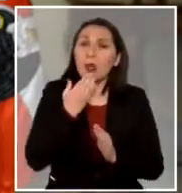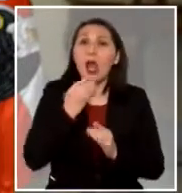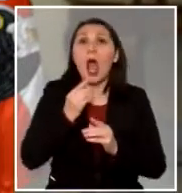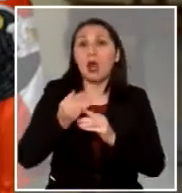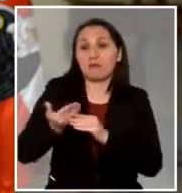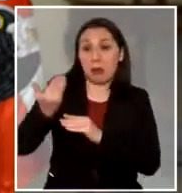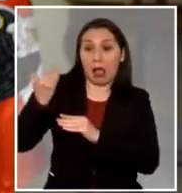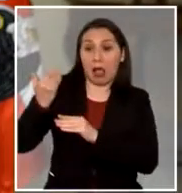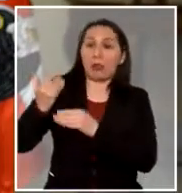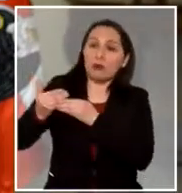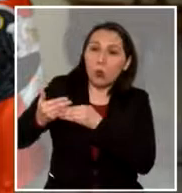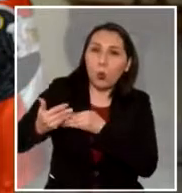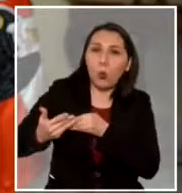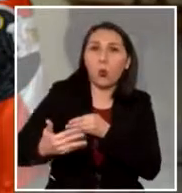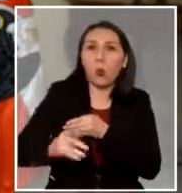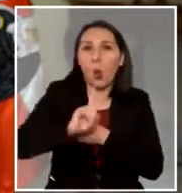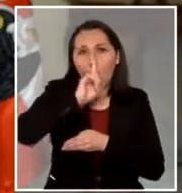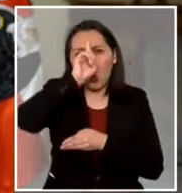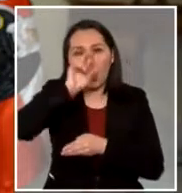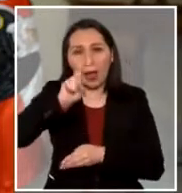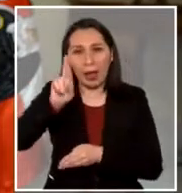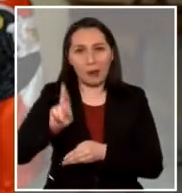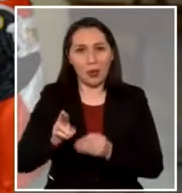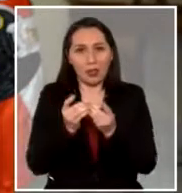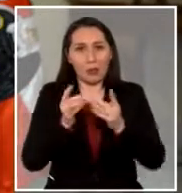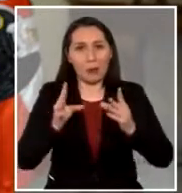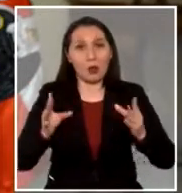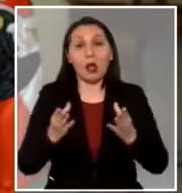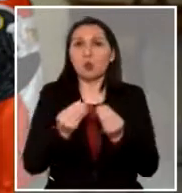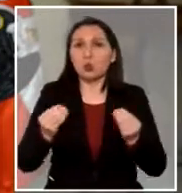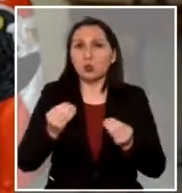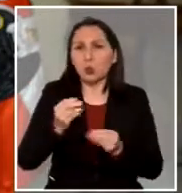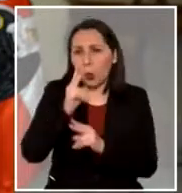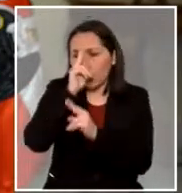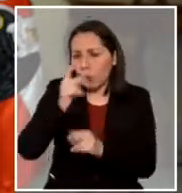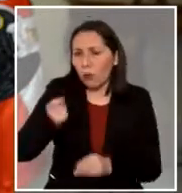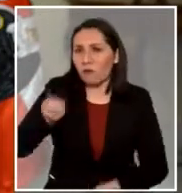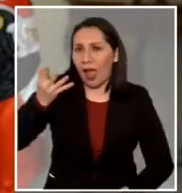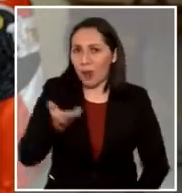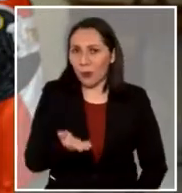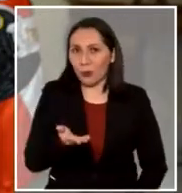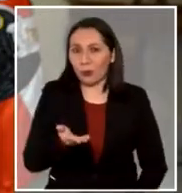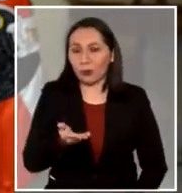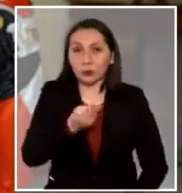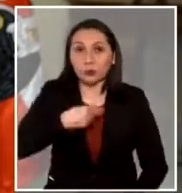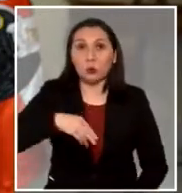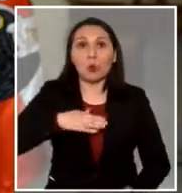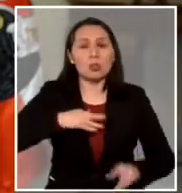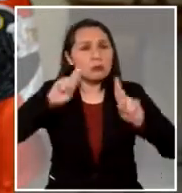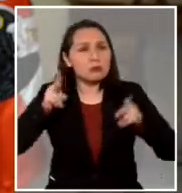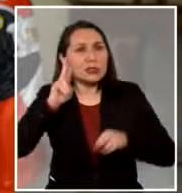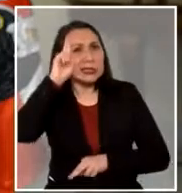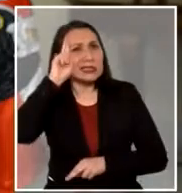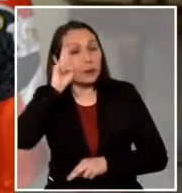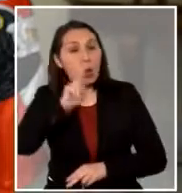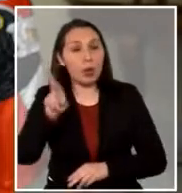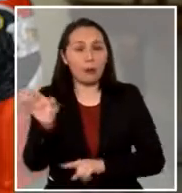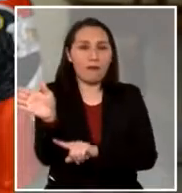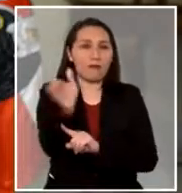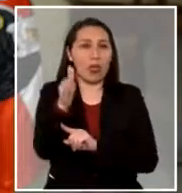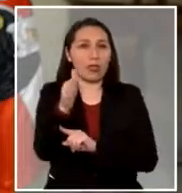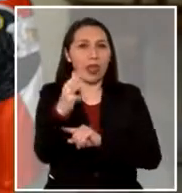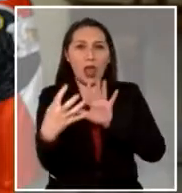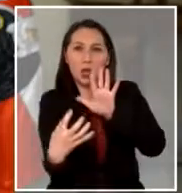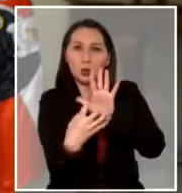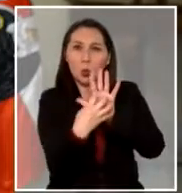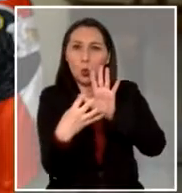continuidad con nuestra tradición republicana y democrática que tanto valoramos y nuestros símbolos republicanos la bandera